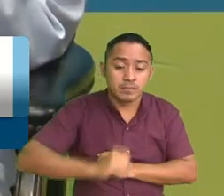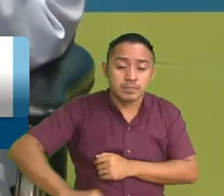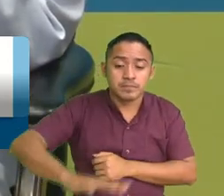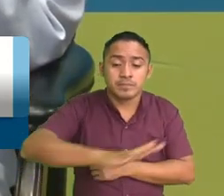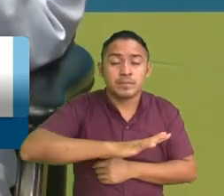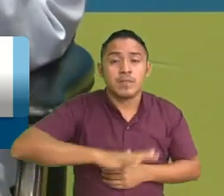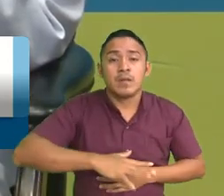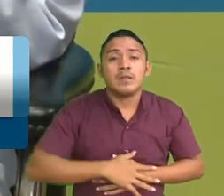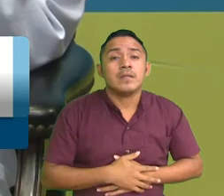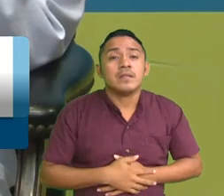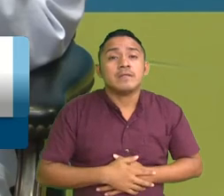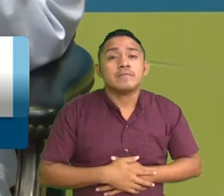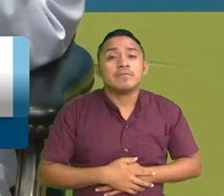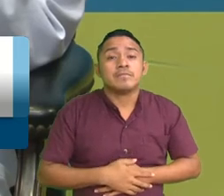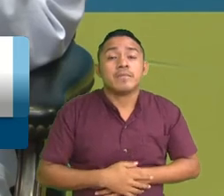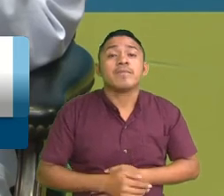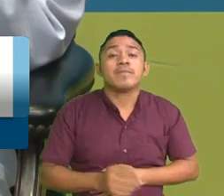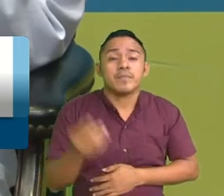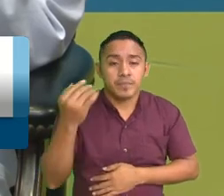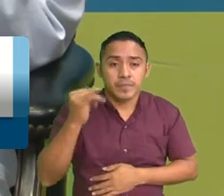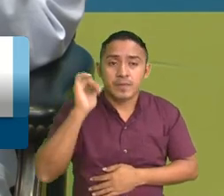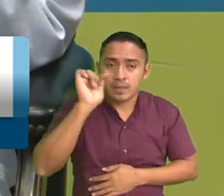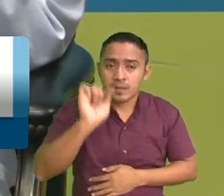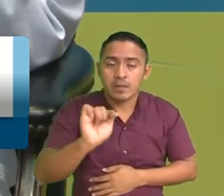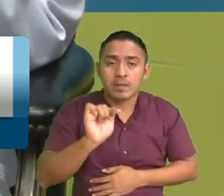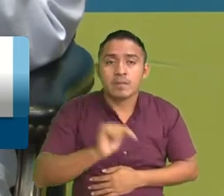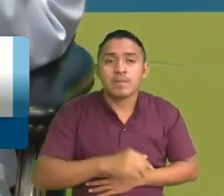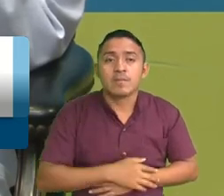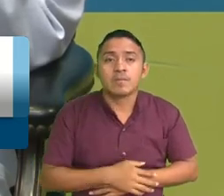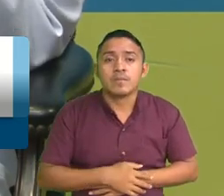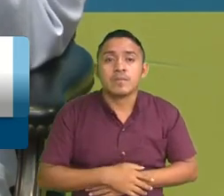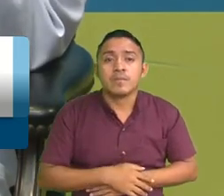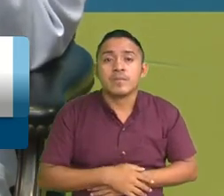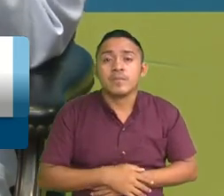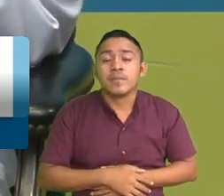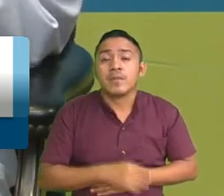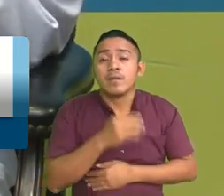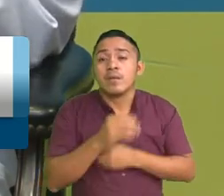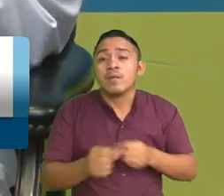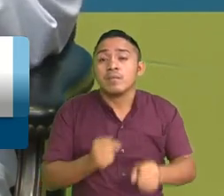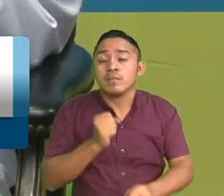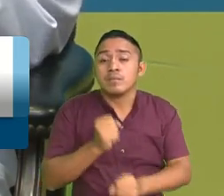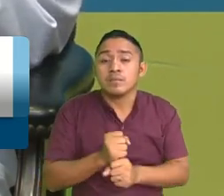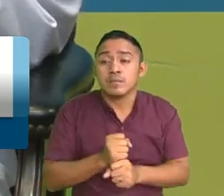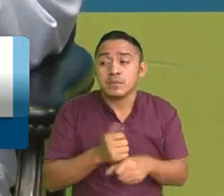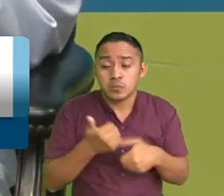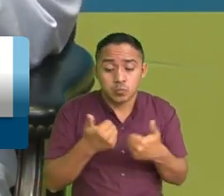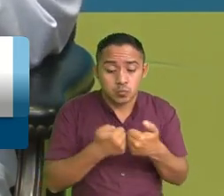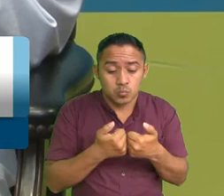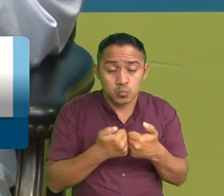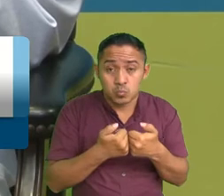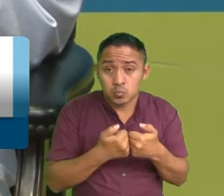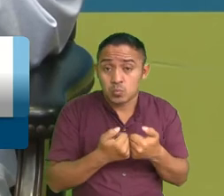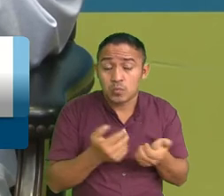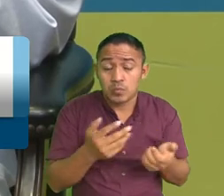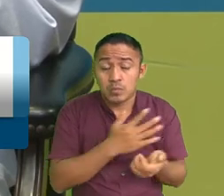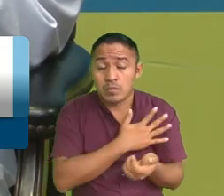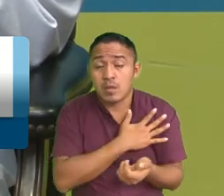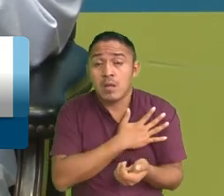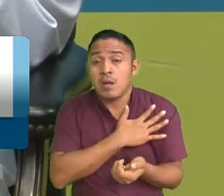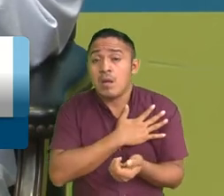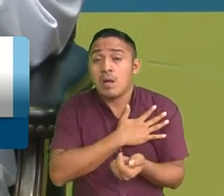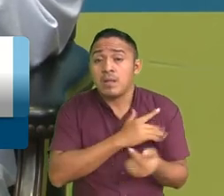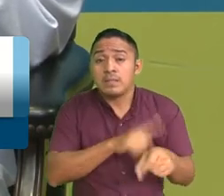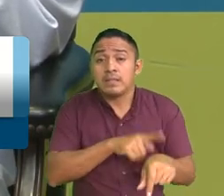Hay un fenómeno que sí ha sucedido, es que la edad del noviazgo o la edad del enamoramiento ha